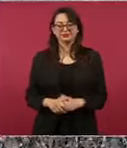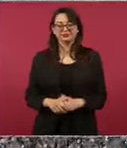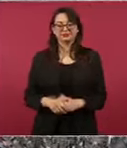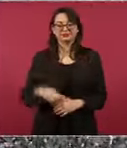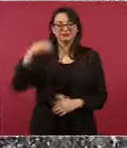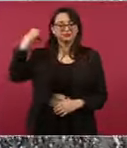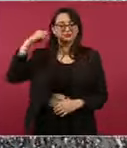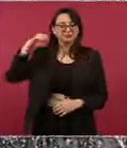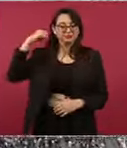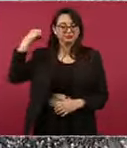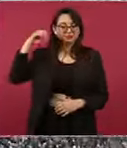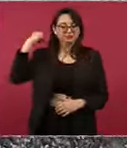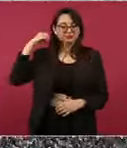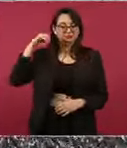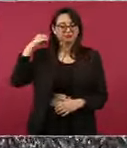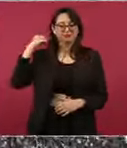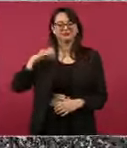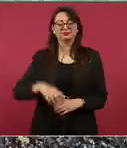Oaxaca,